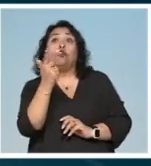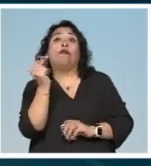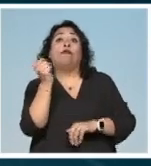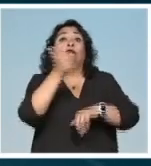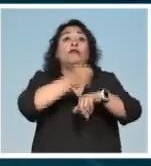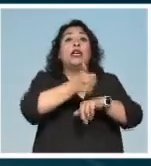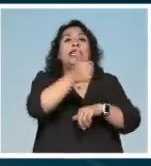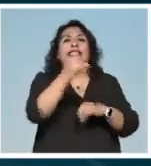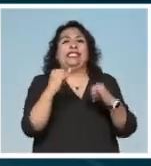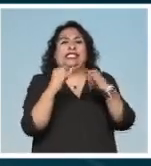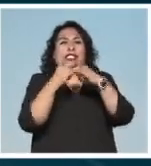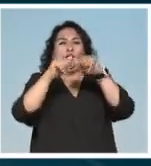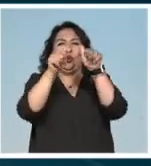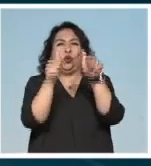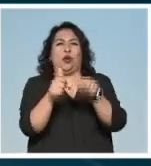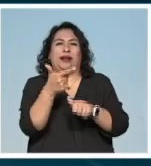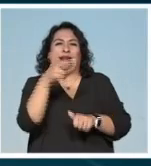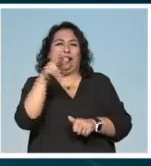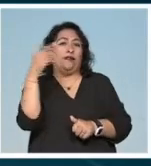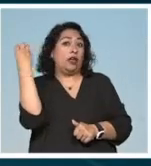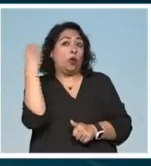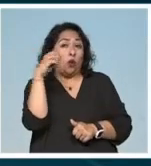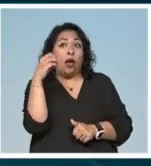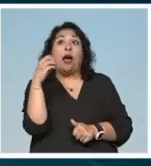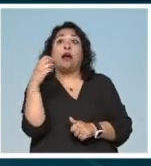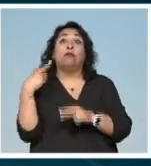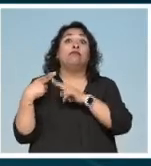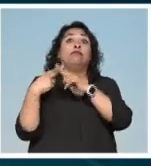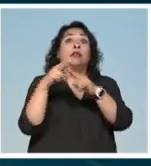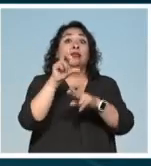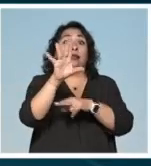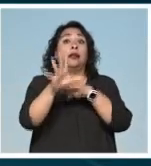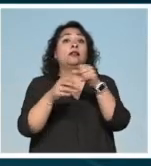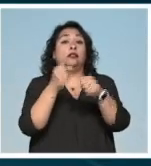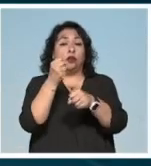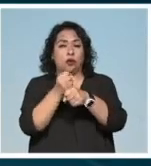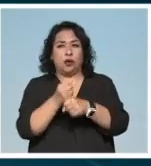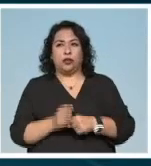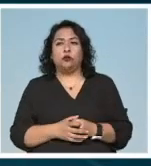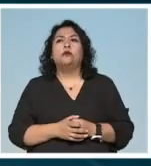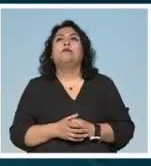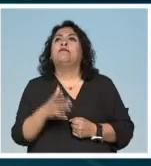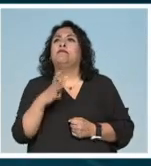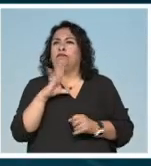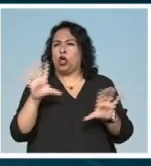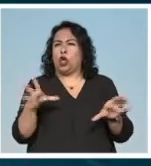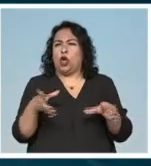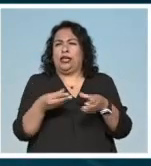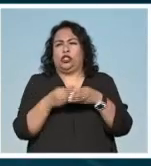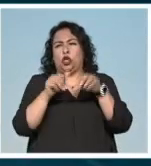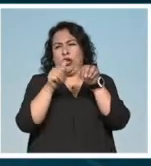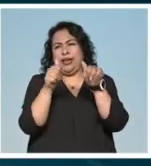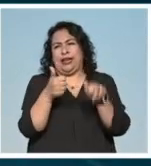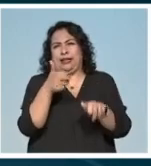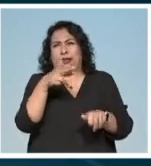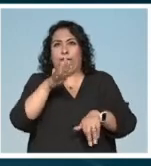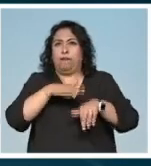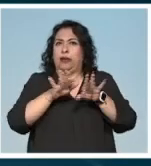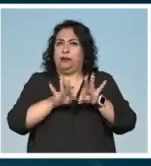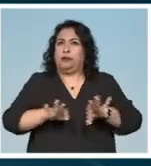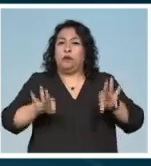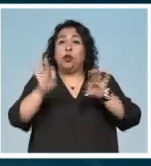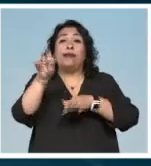establecido el Instituto de Artes Gráficas de Oaxaca, que llega a sus 35 años. Con una de las colecciones de artes gráficas más